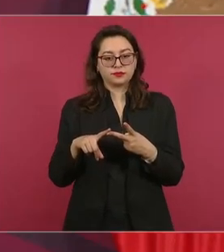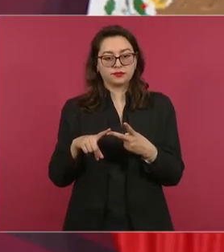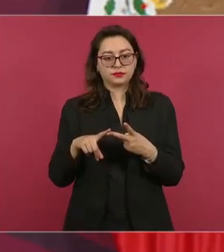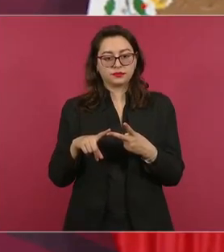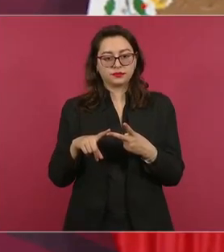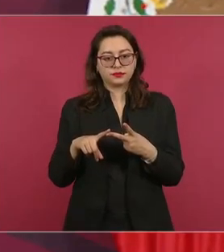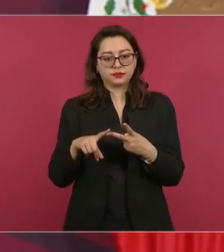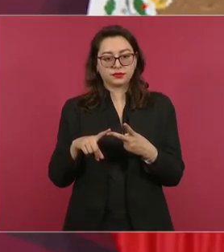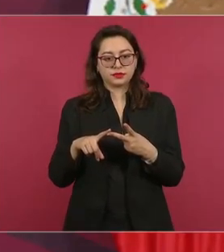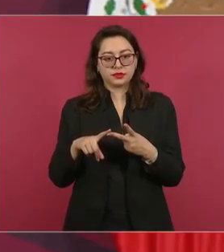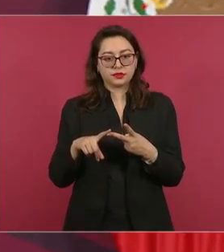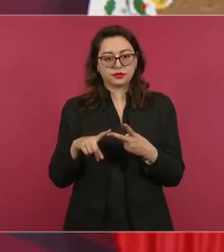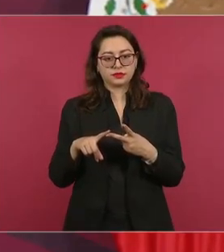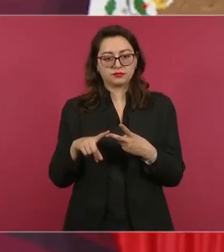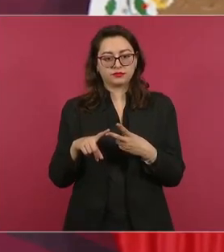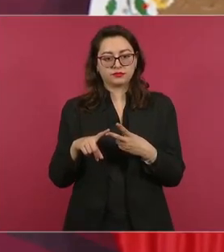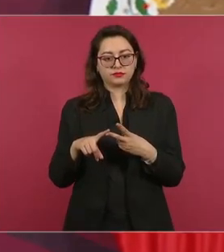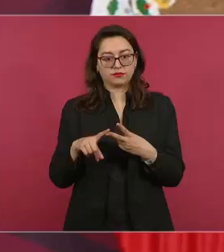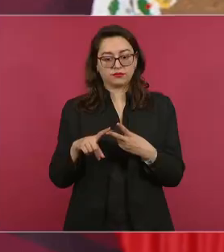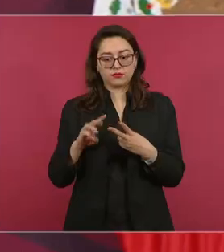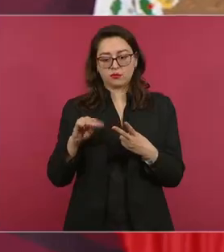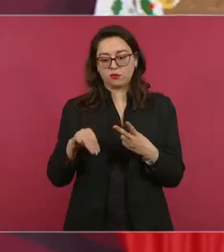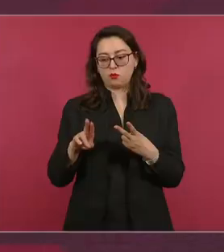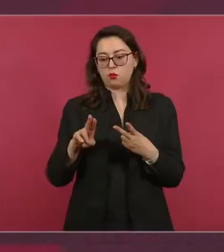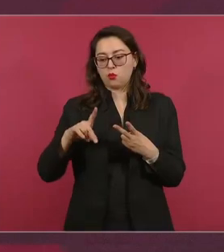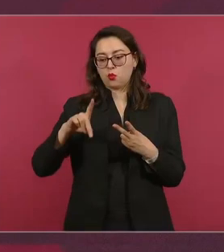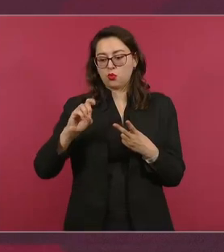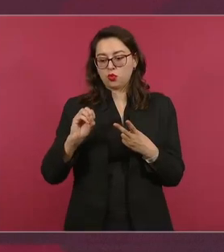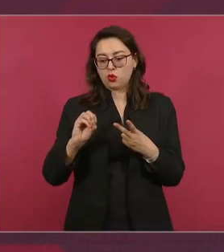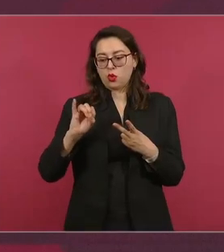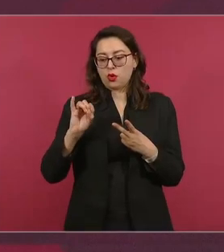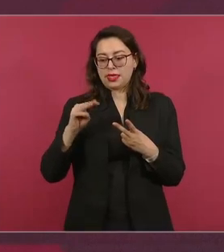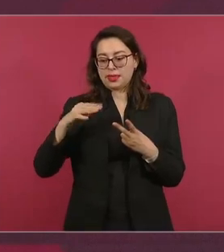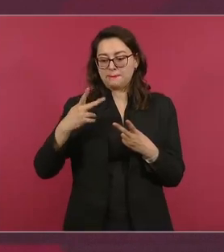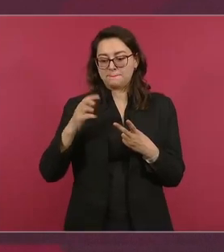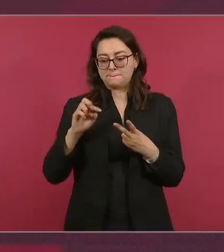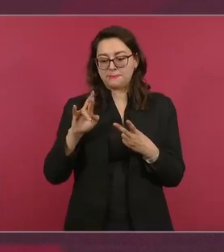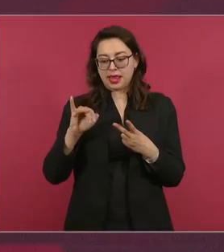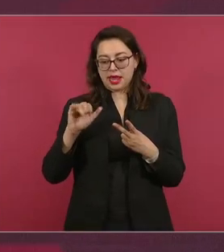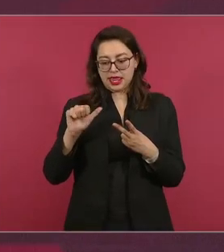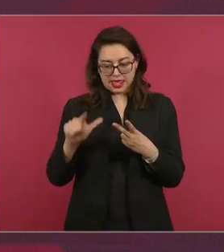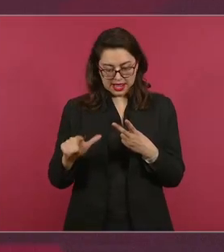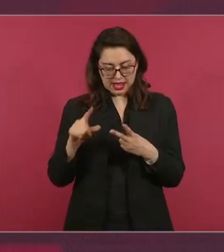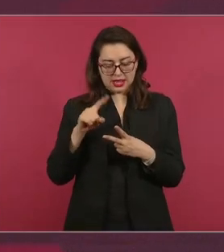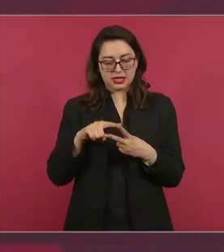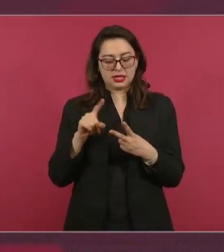se llama Mundo Imperial, que tienen 2 o 3